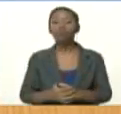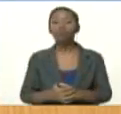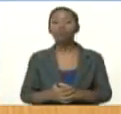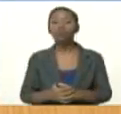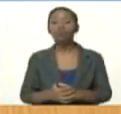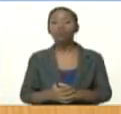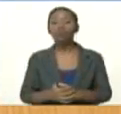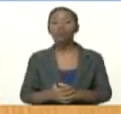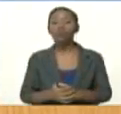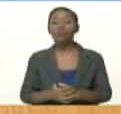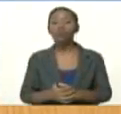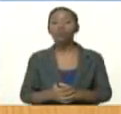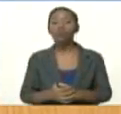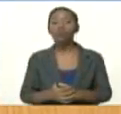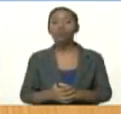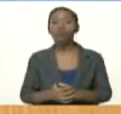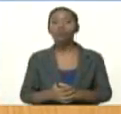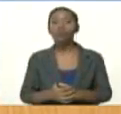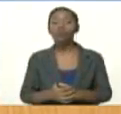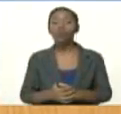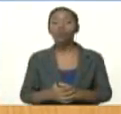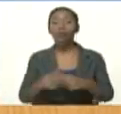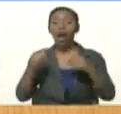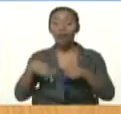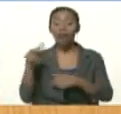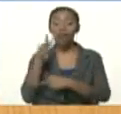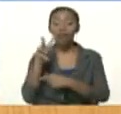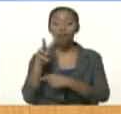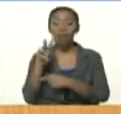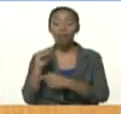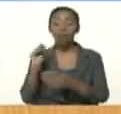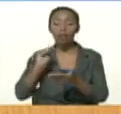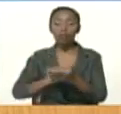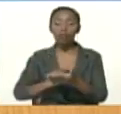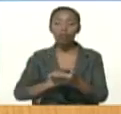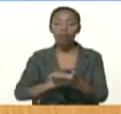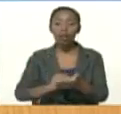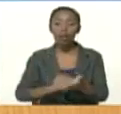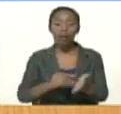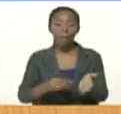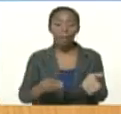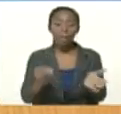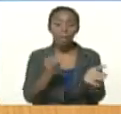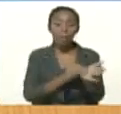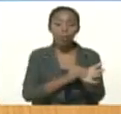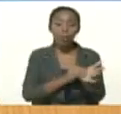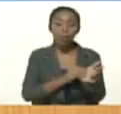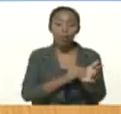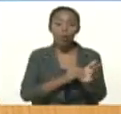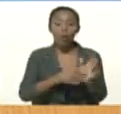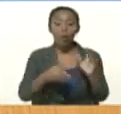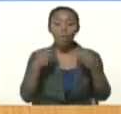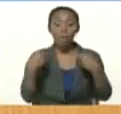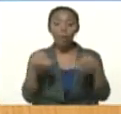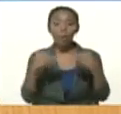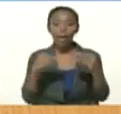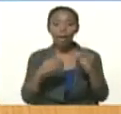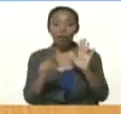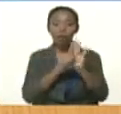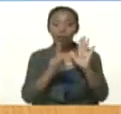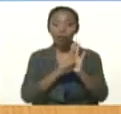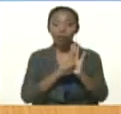de y en Venezuela de apostillado, el apostillamiento a partir de ahora lo vamos a